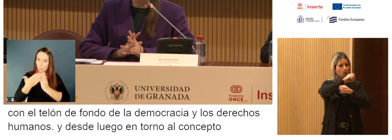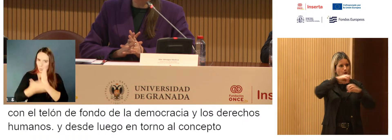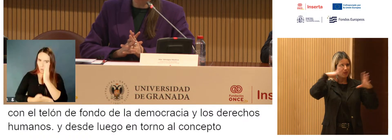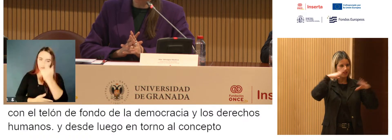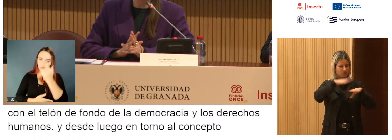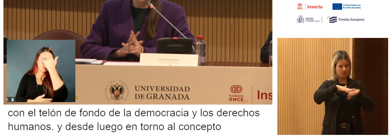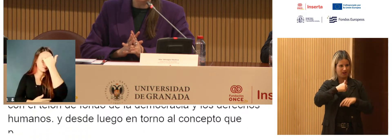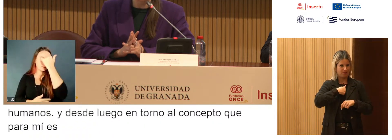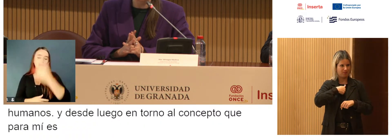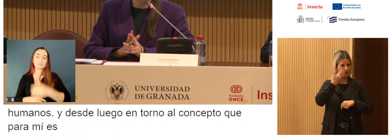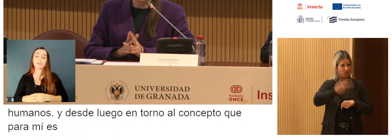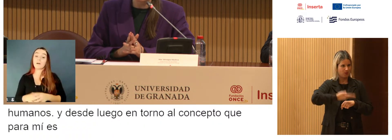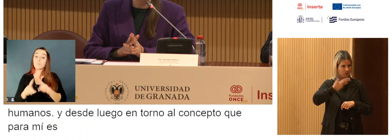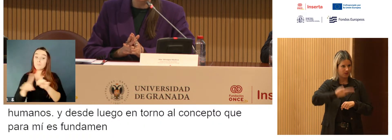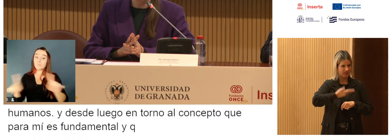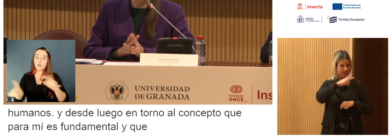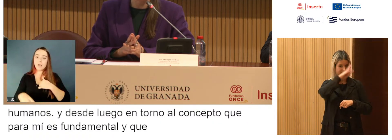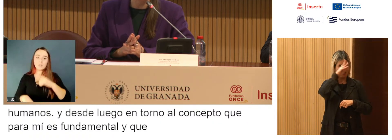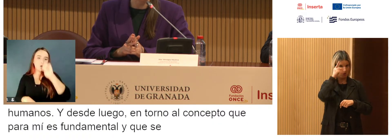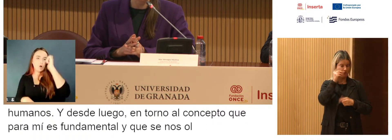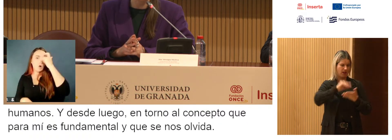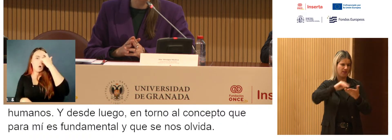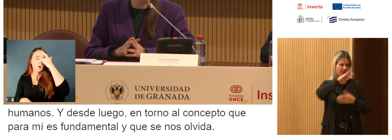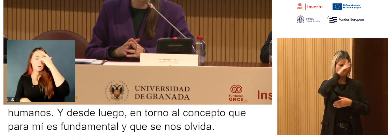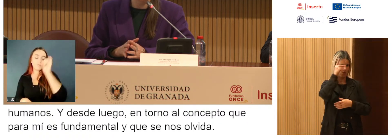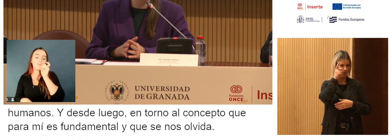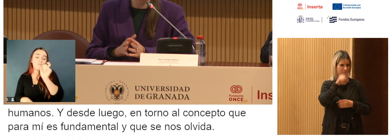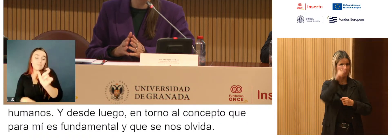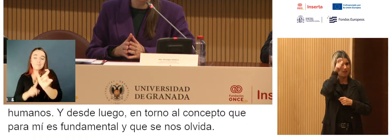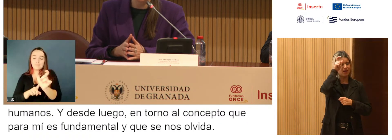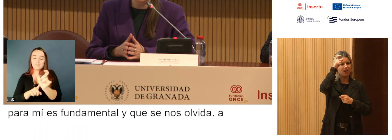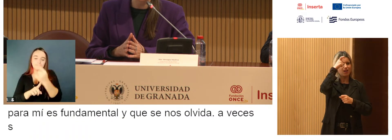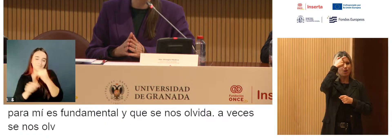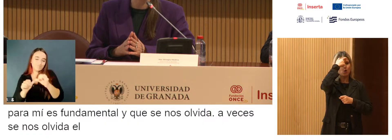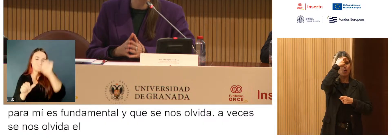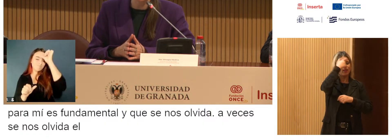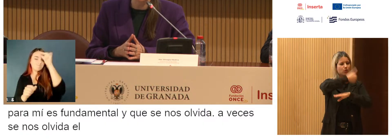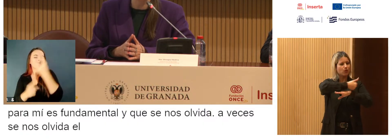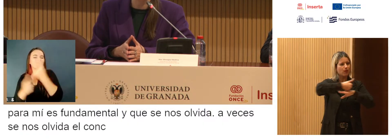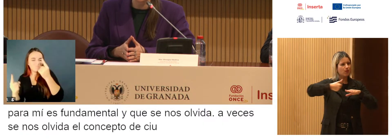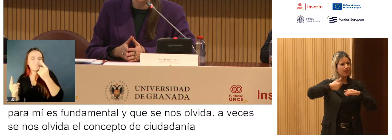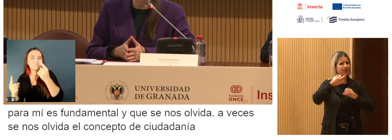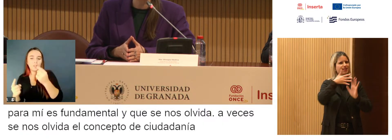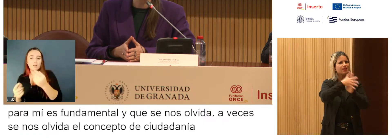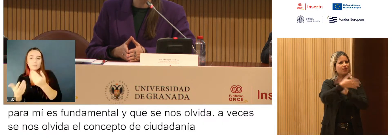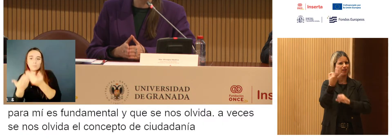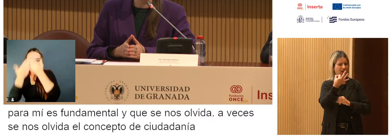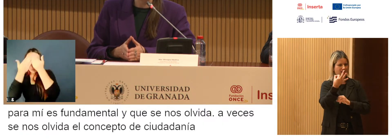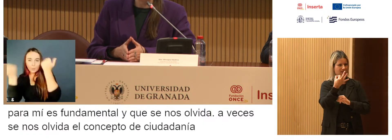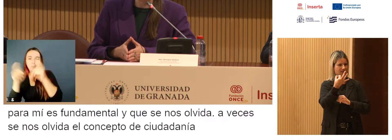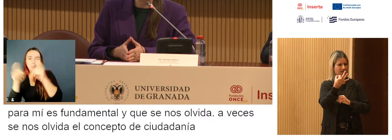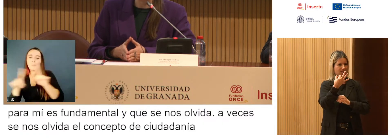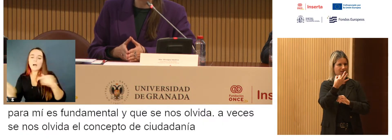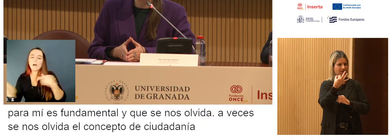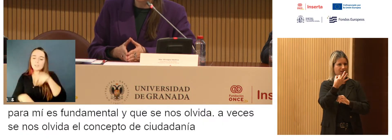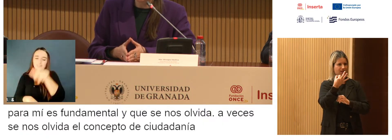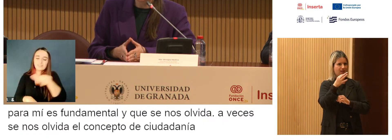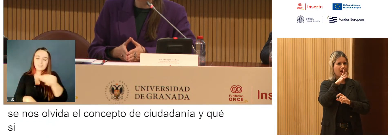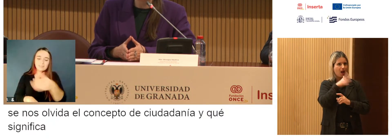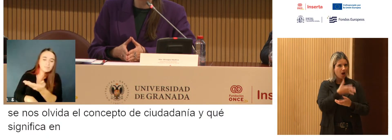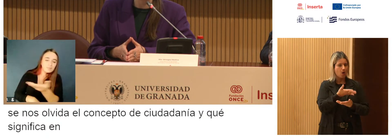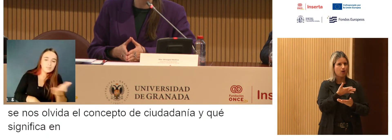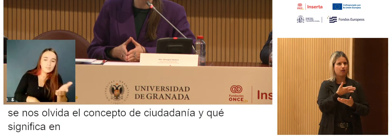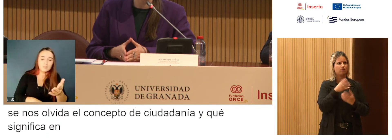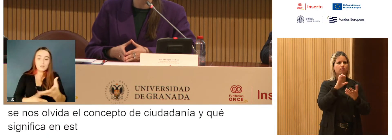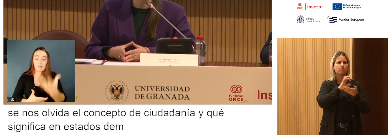es fundamental y que se nos olvida. A veces se nos olvida el concepto de ciudadanía y qué significa en estados